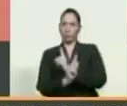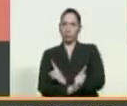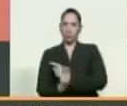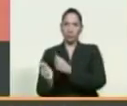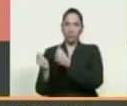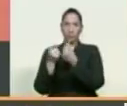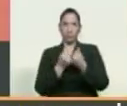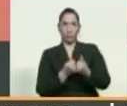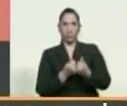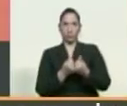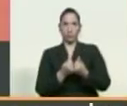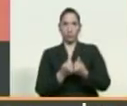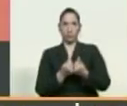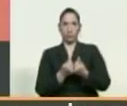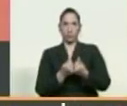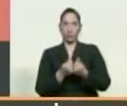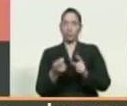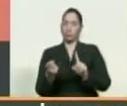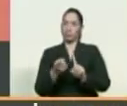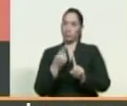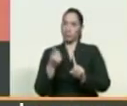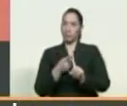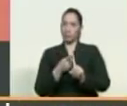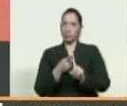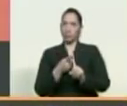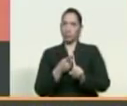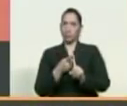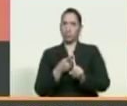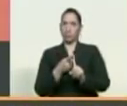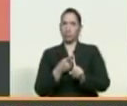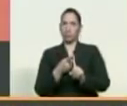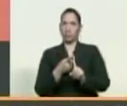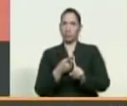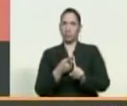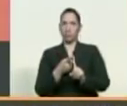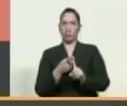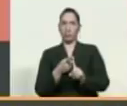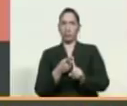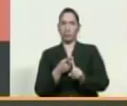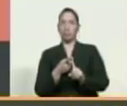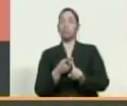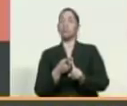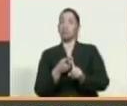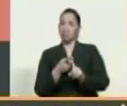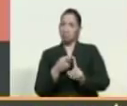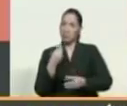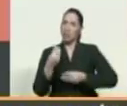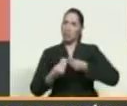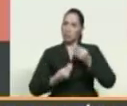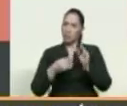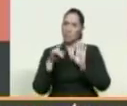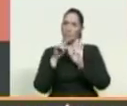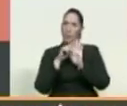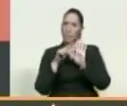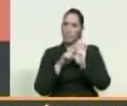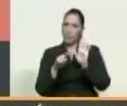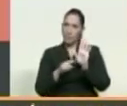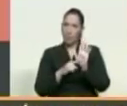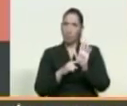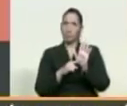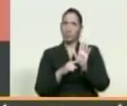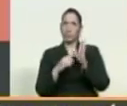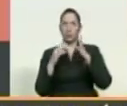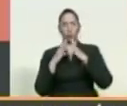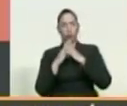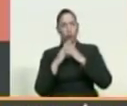monetaria. En primer lugar, señalar que se viene cumpliendo como un mecanismo de relojería todos